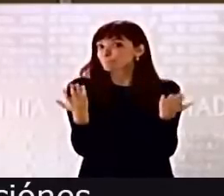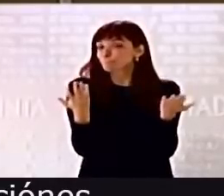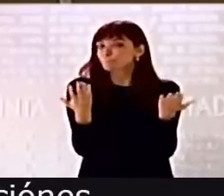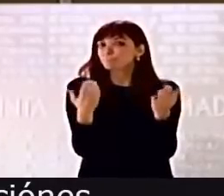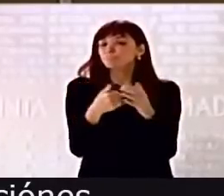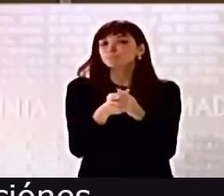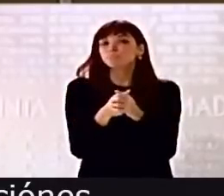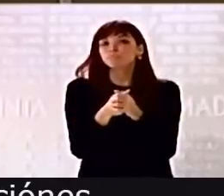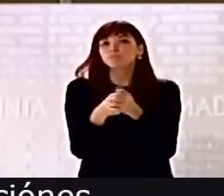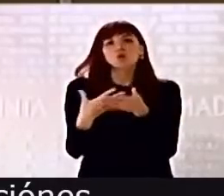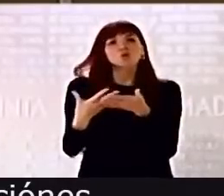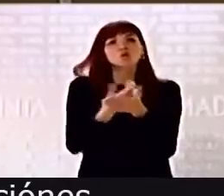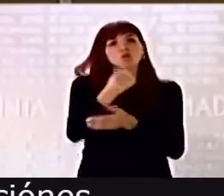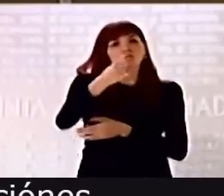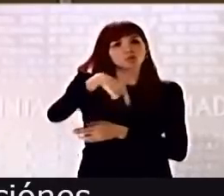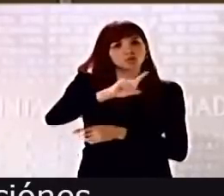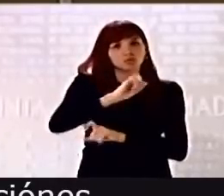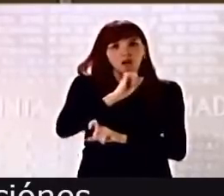todos y cada uno de ustedes.